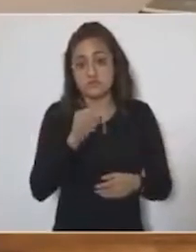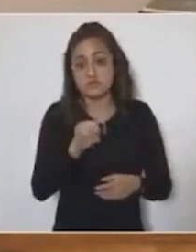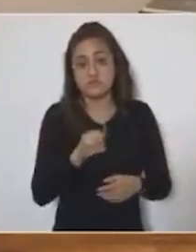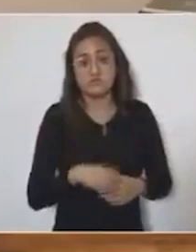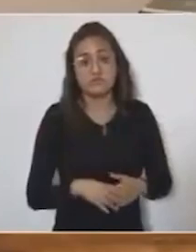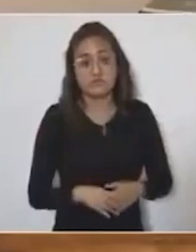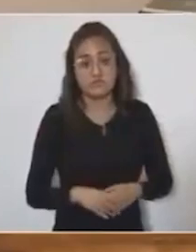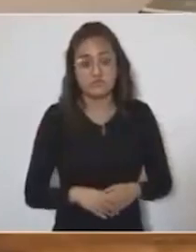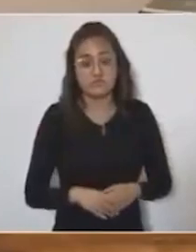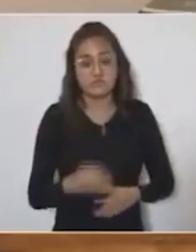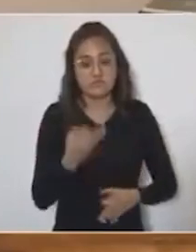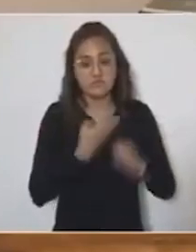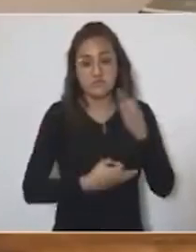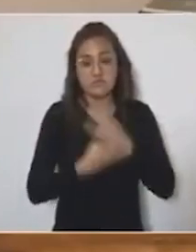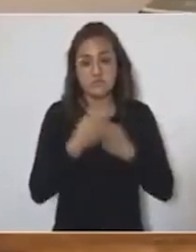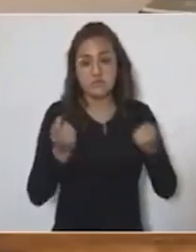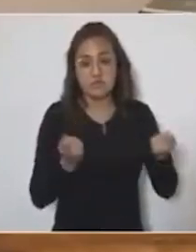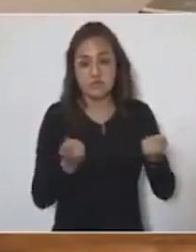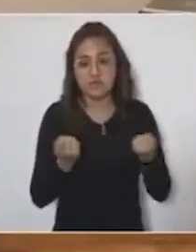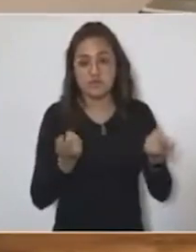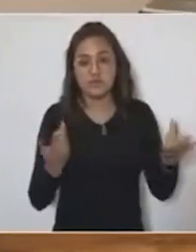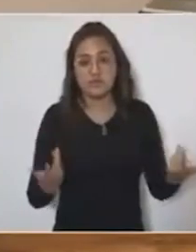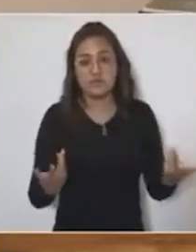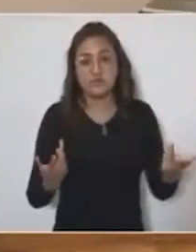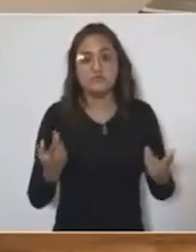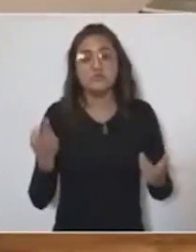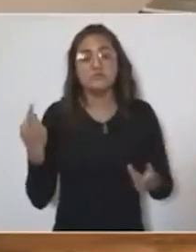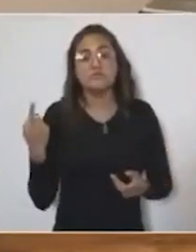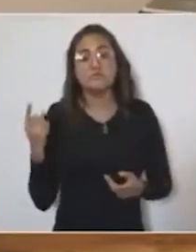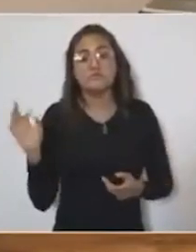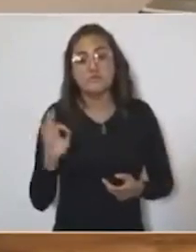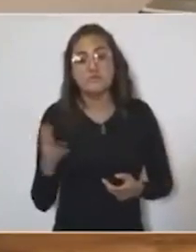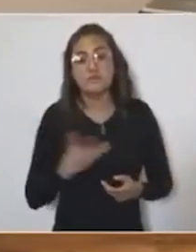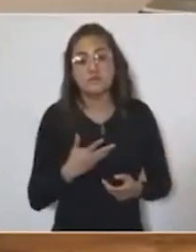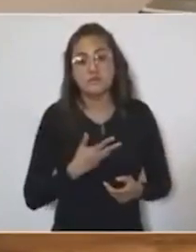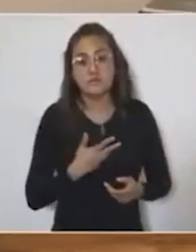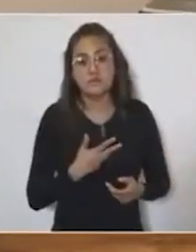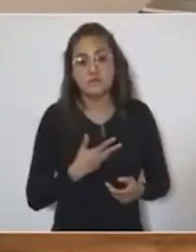investigaciones de todo el manejo que aparezca